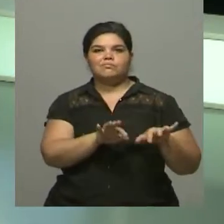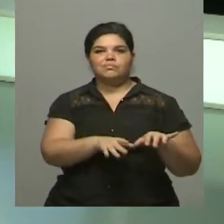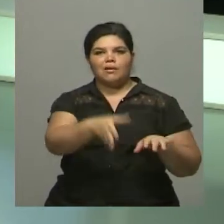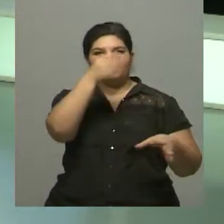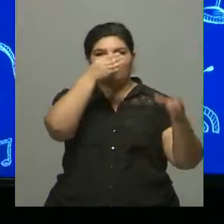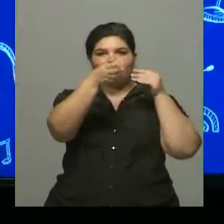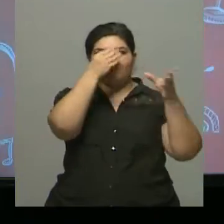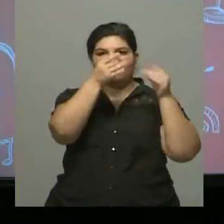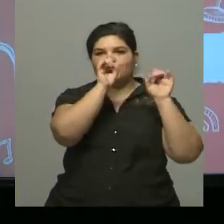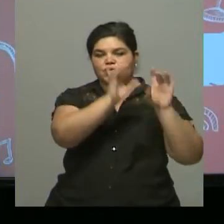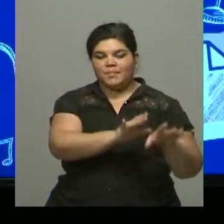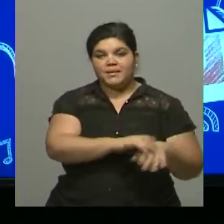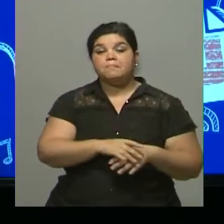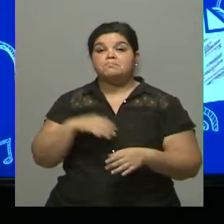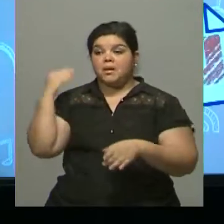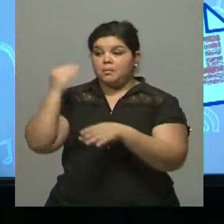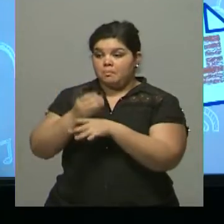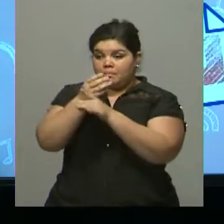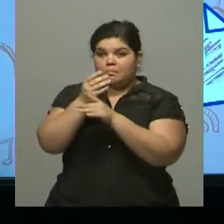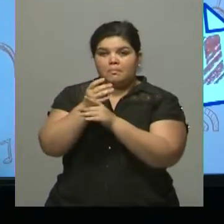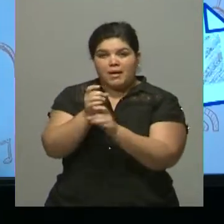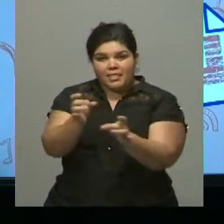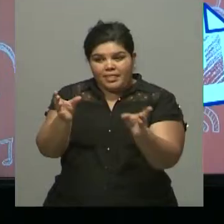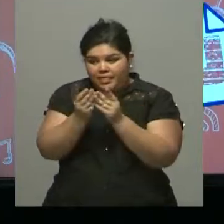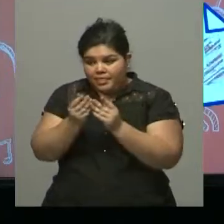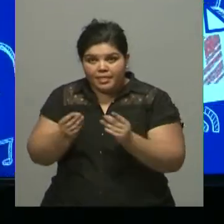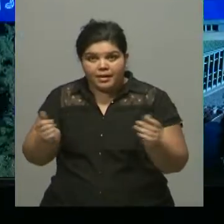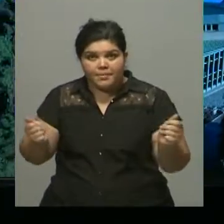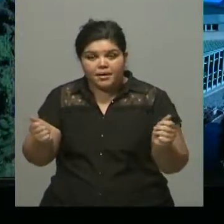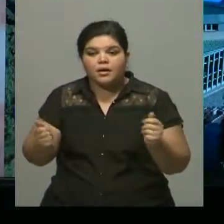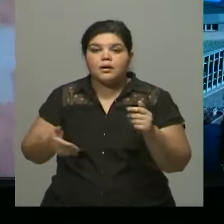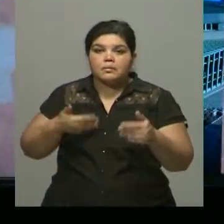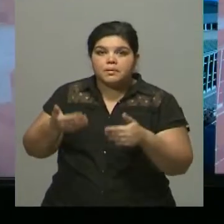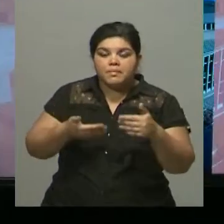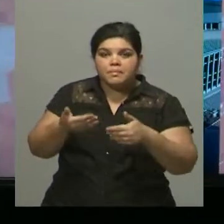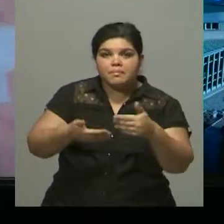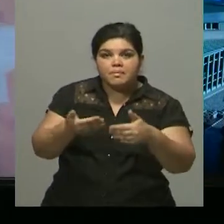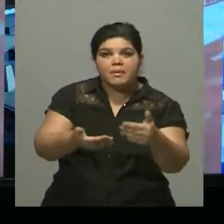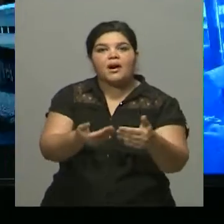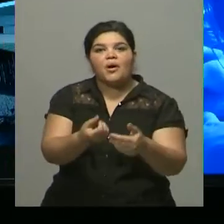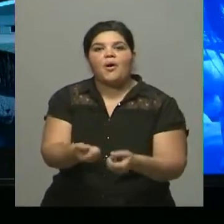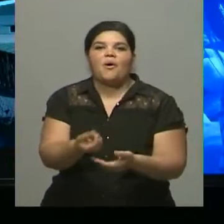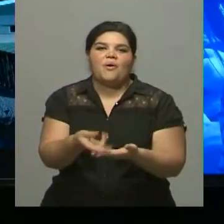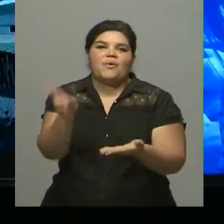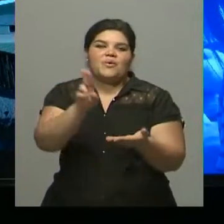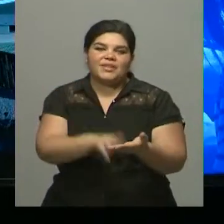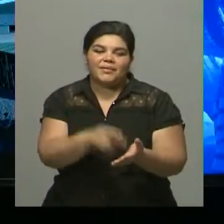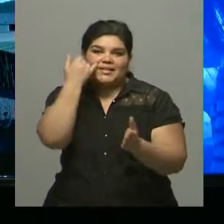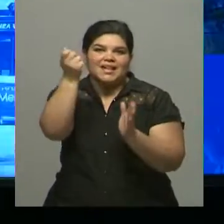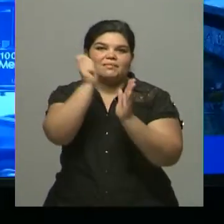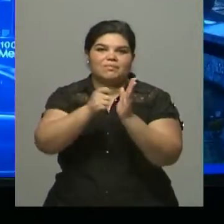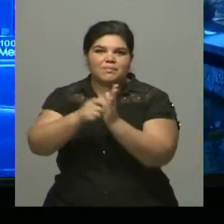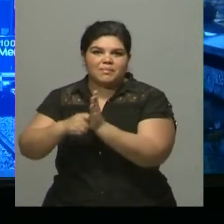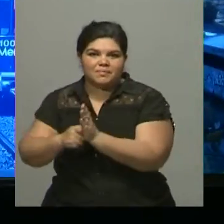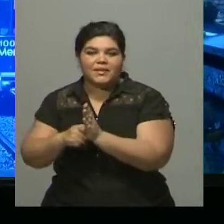este proceso post-pandemia se ha activado con un proceso de recuperación del empleo registrado de manera significativa